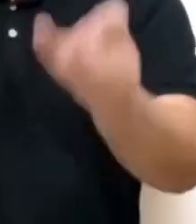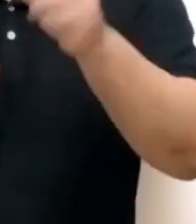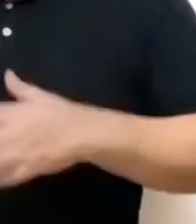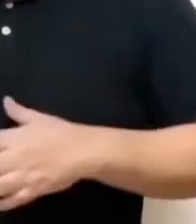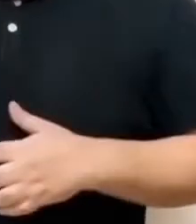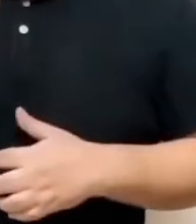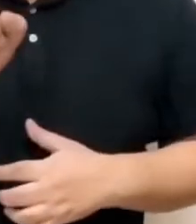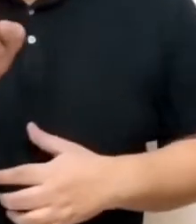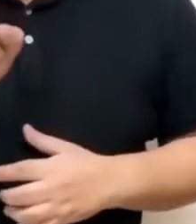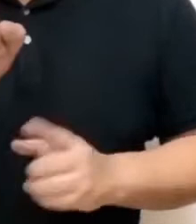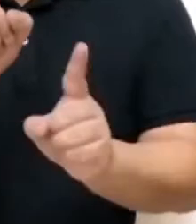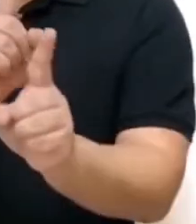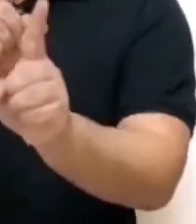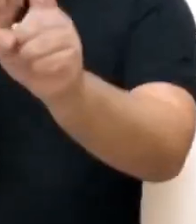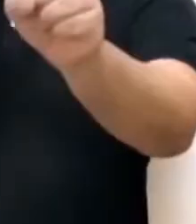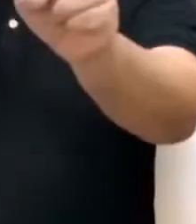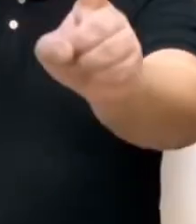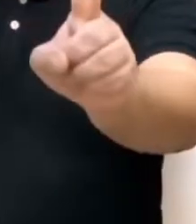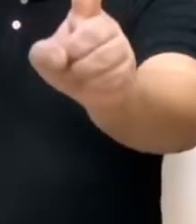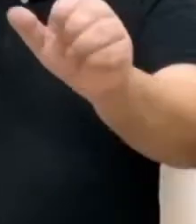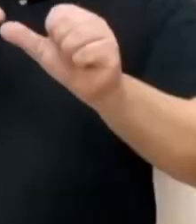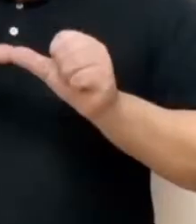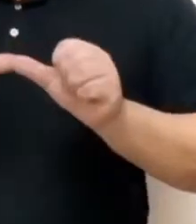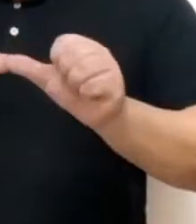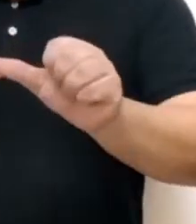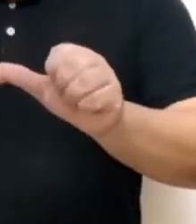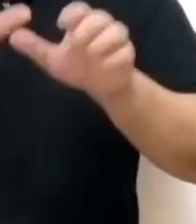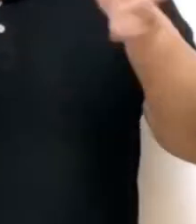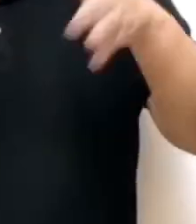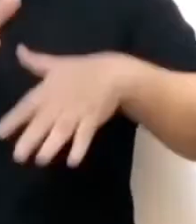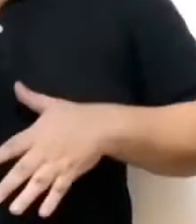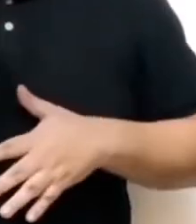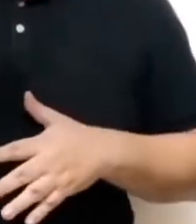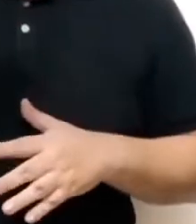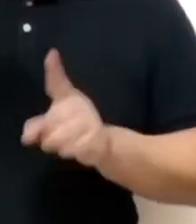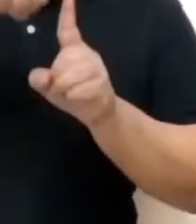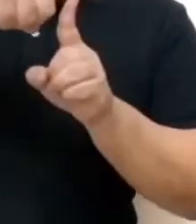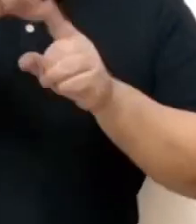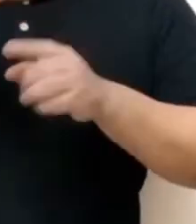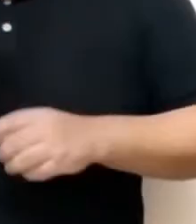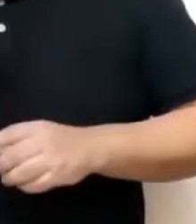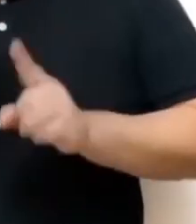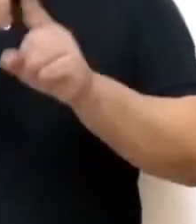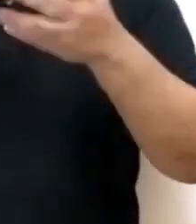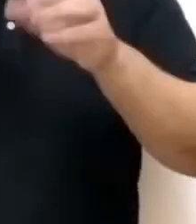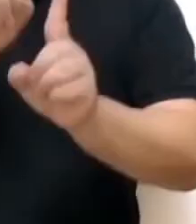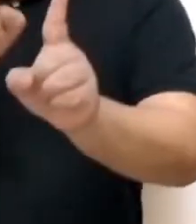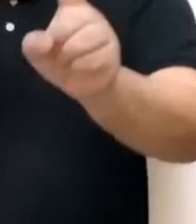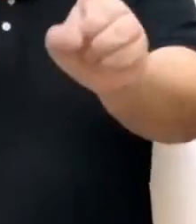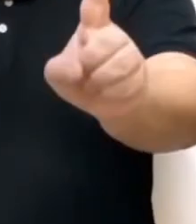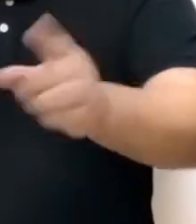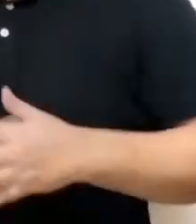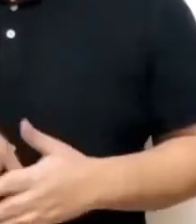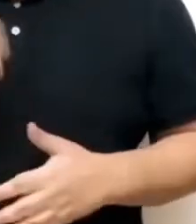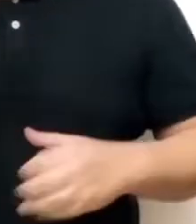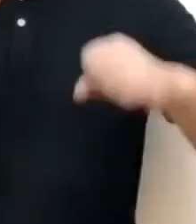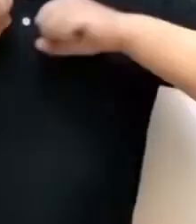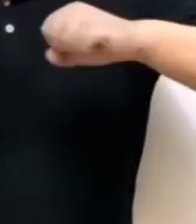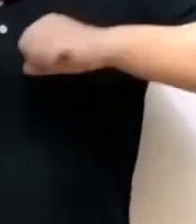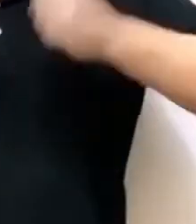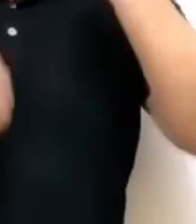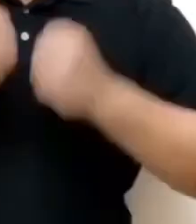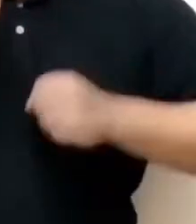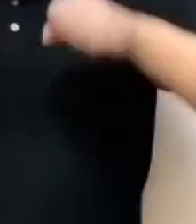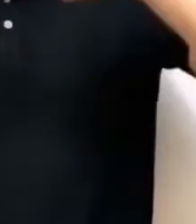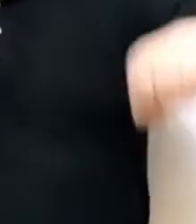Mantén tu distancia con el resto de personas en todo momento, de 1.5 a 2 metros como mínimo. Si haces ejercicio